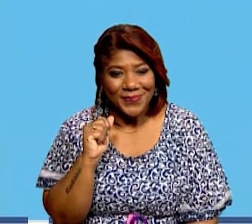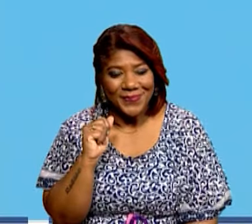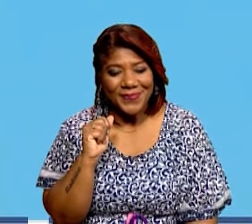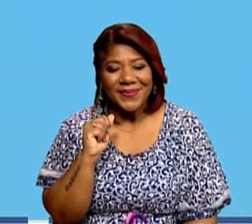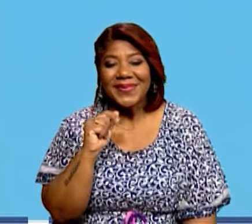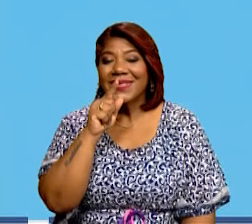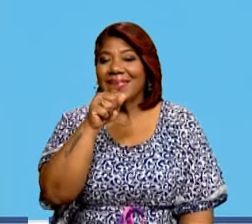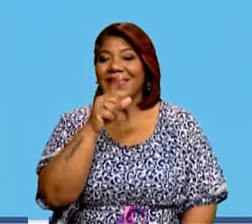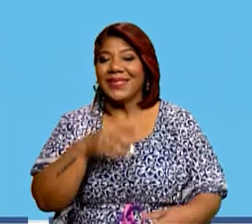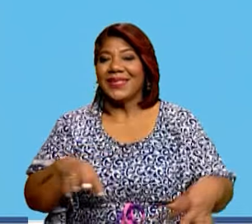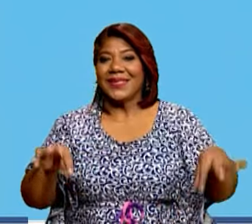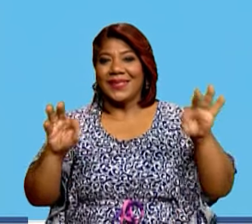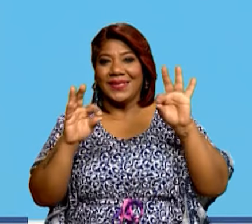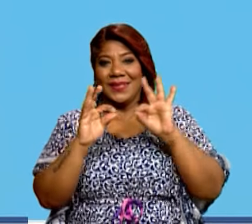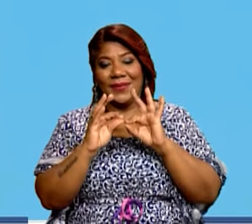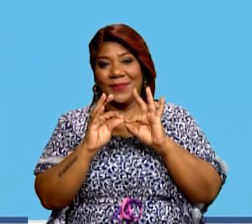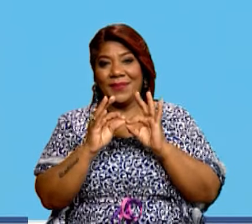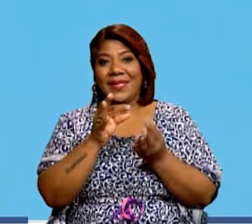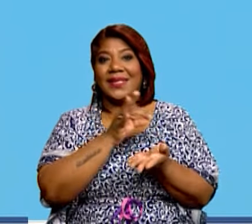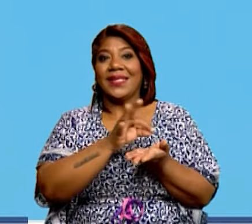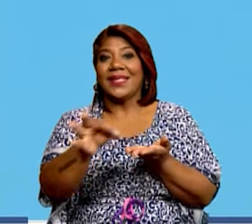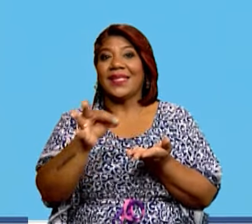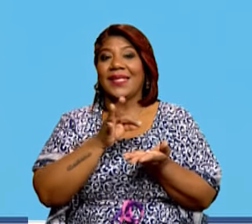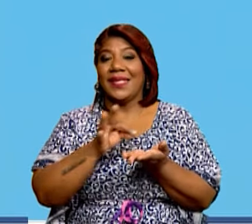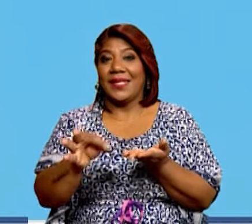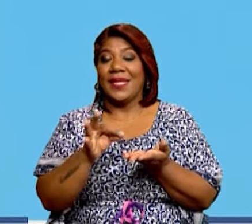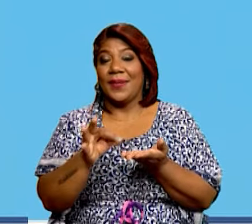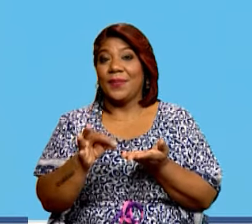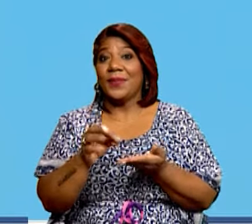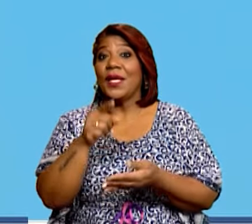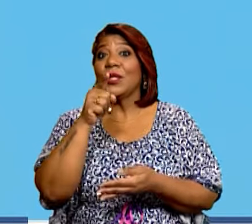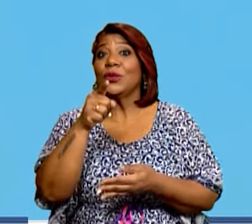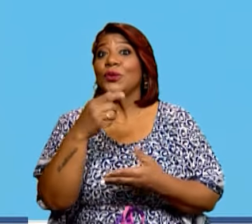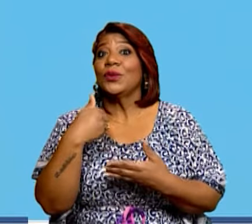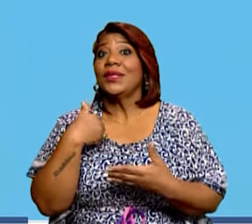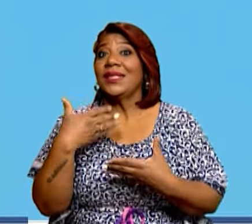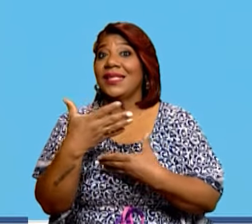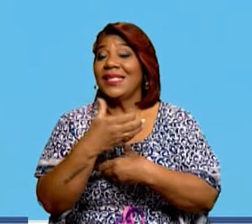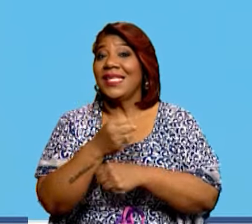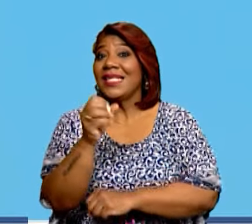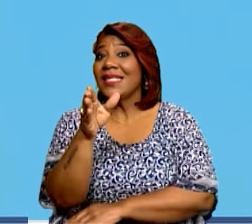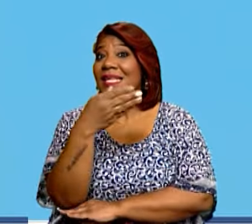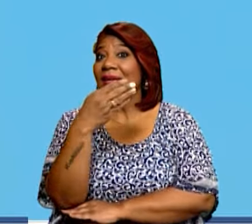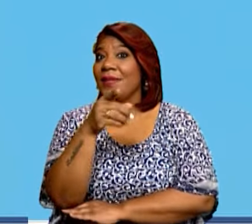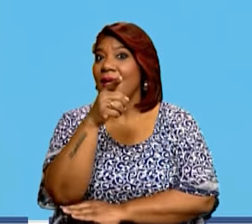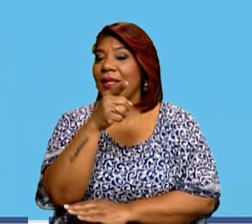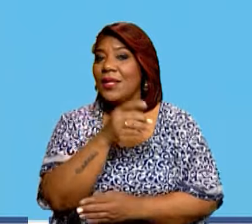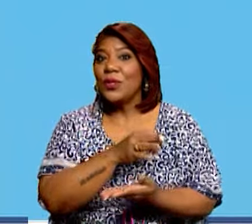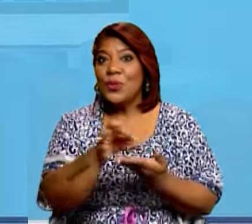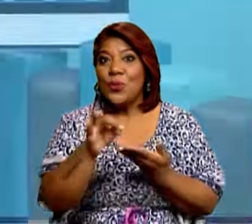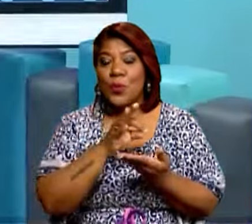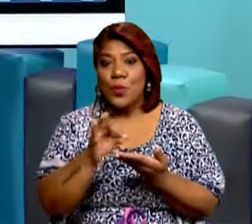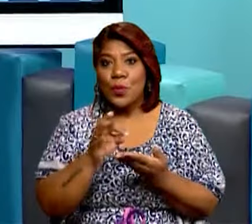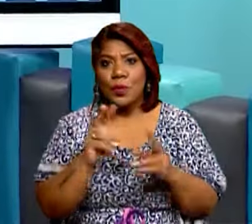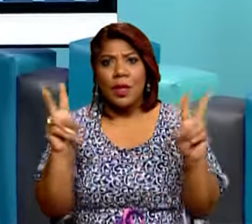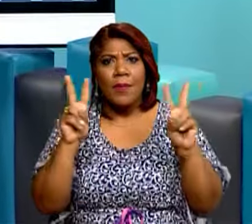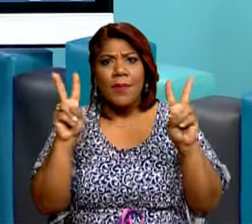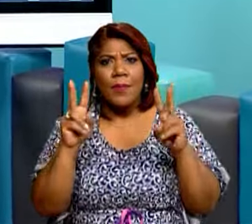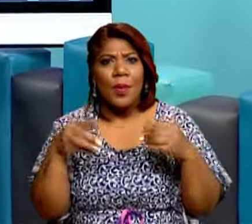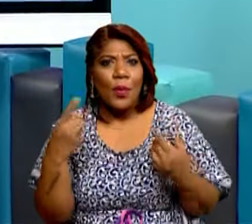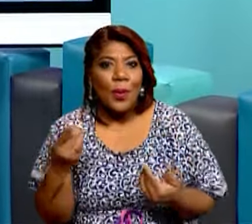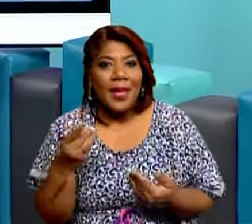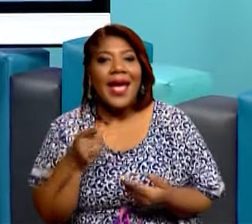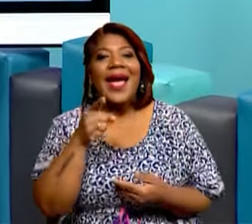hacer la provincia de tu, la bandera de tu provincia donde tú vives, ¿verdad? Muy